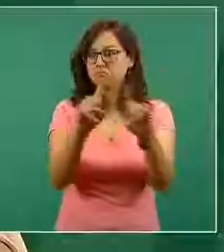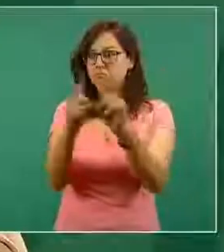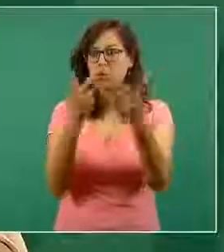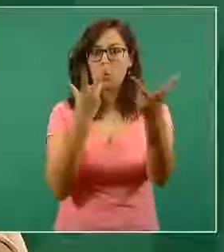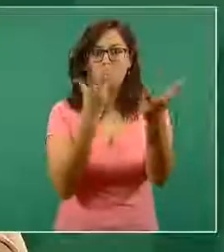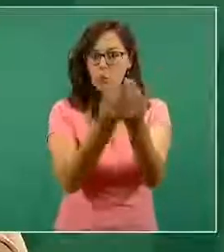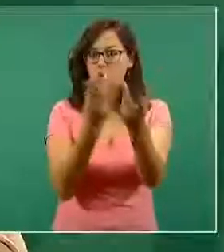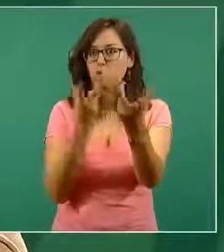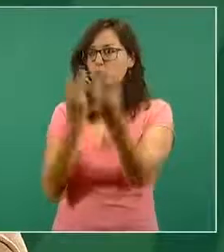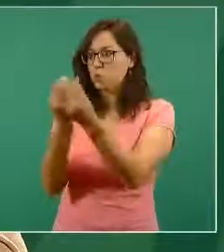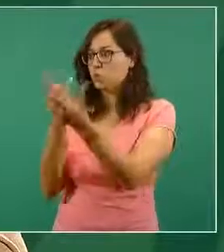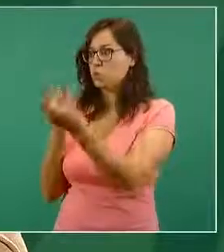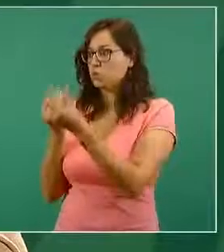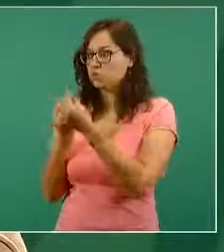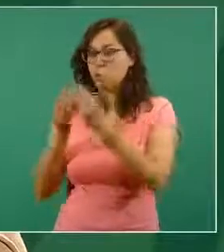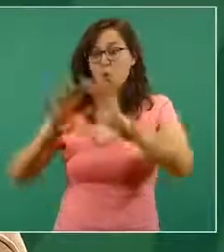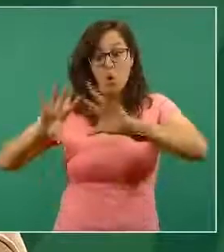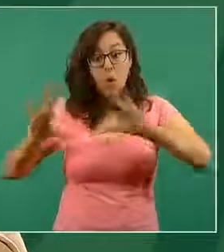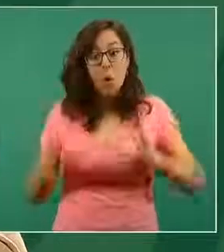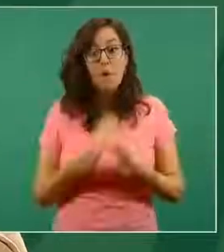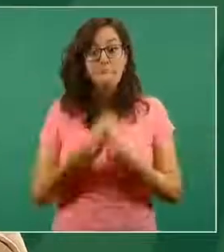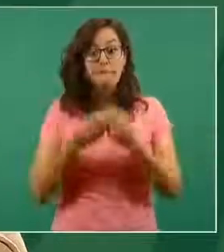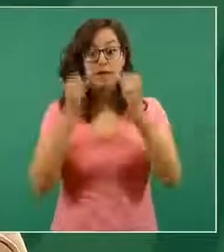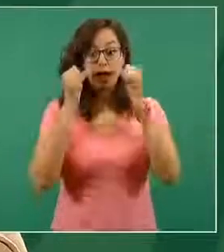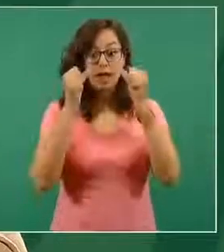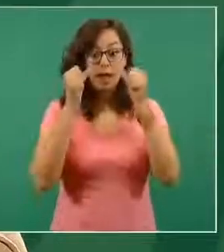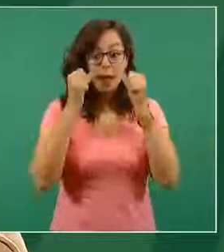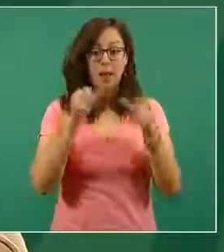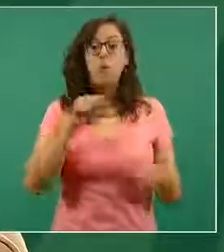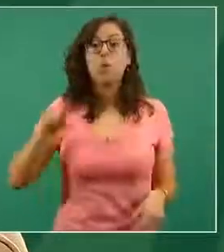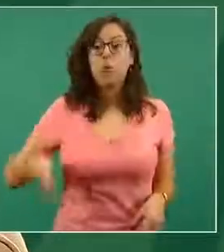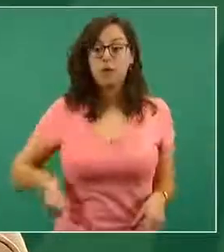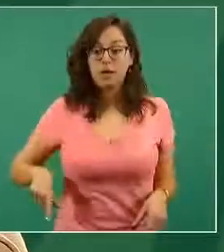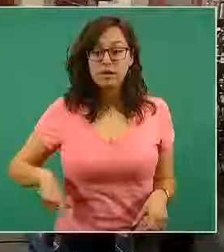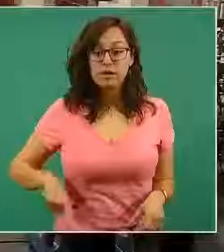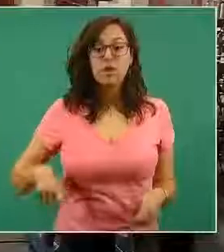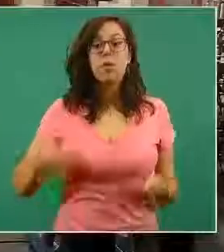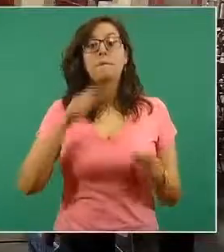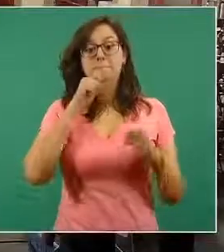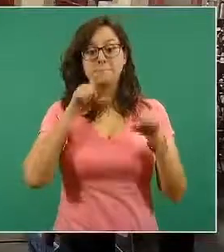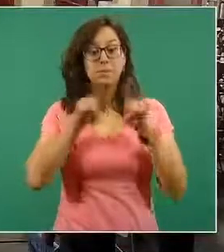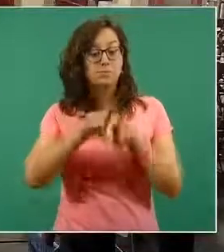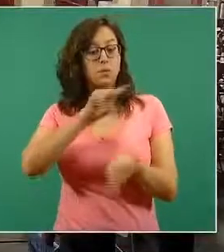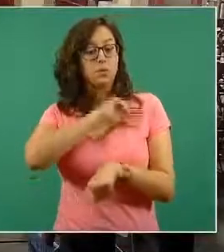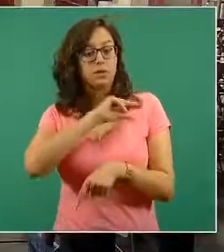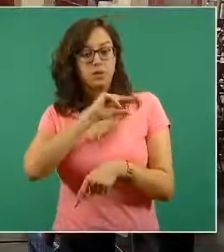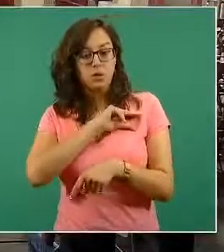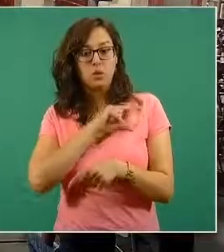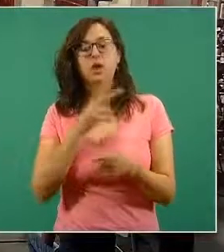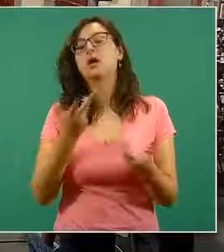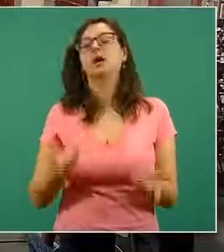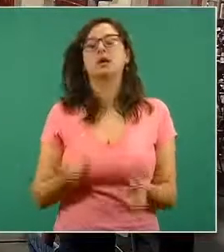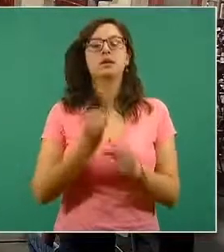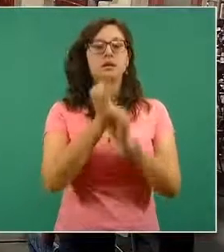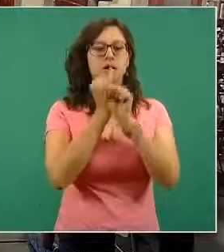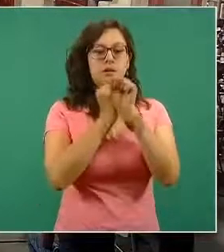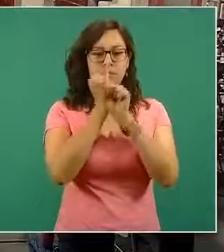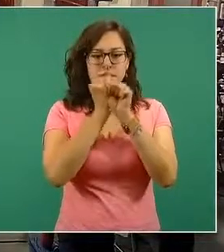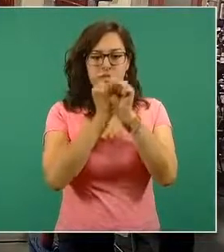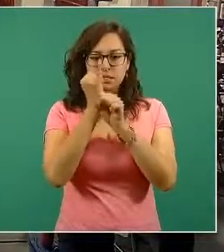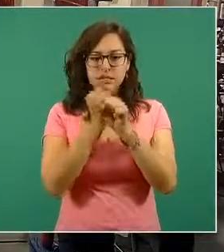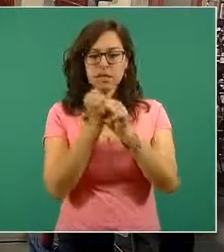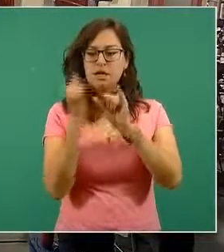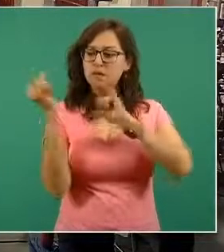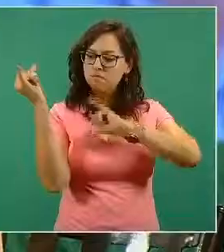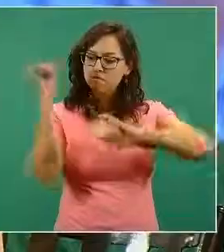que ustedes ya conocen, con todo el sector, con el ámbito privado, con los investigadores, con la Red Nacional de Laboratorios